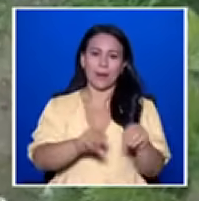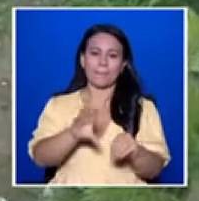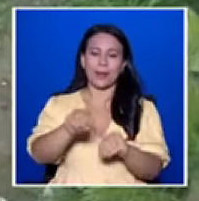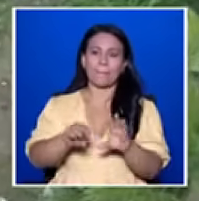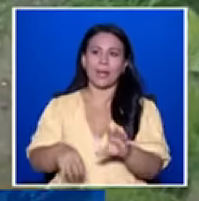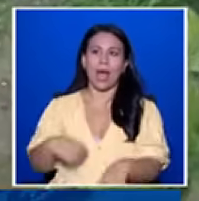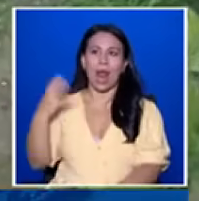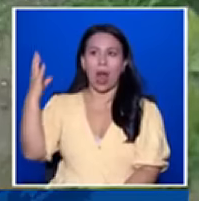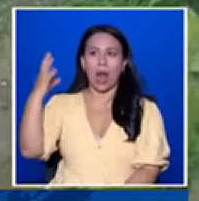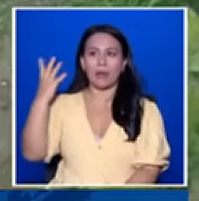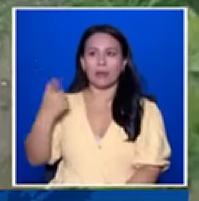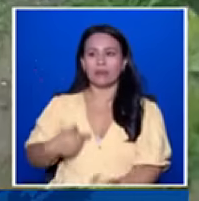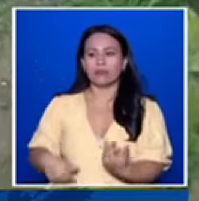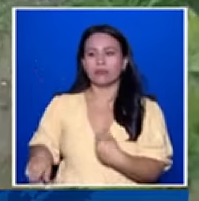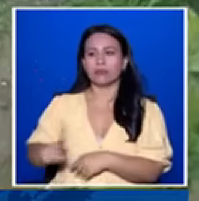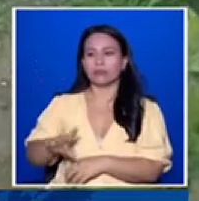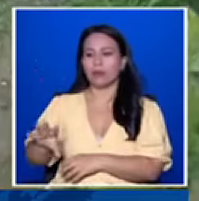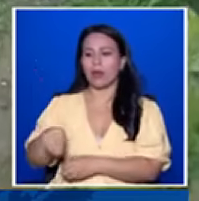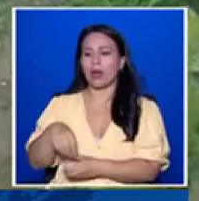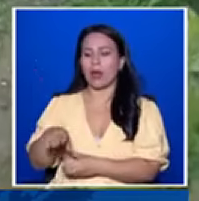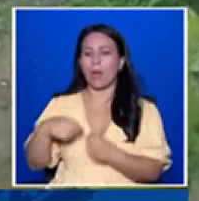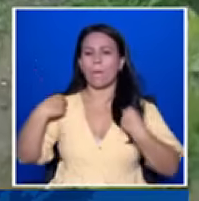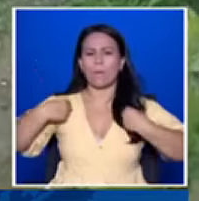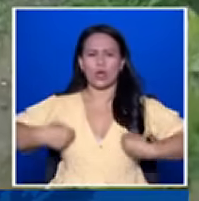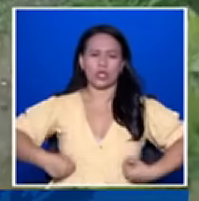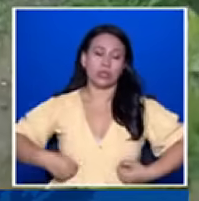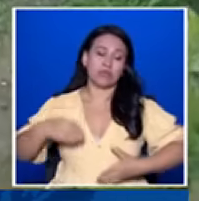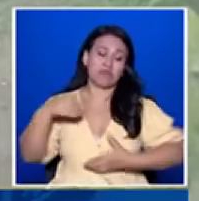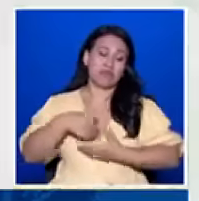estaban al interior. Aparentemente es una mochila con objetos allí